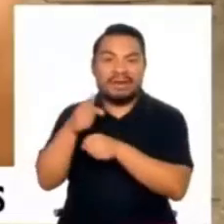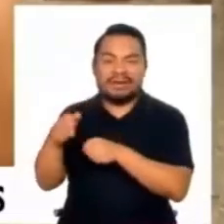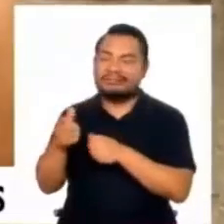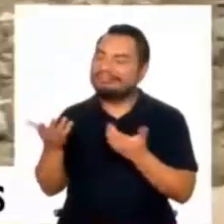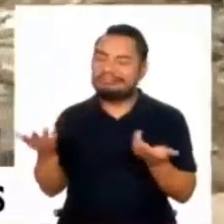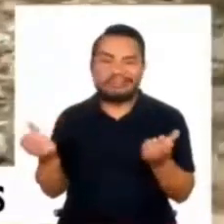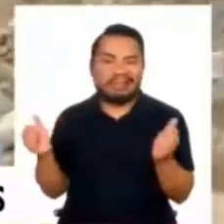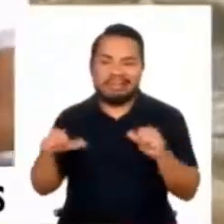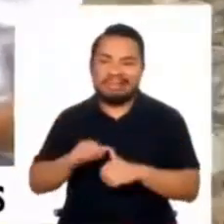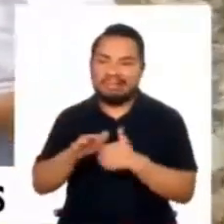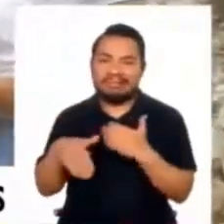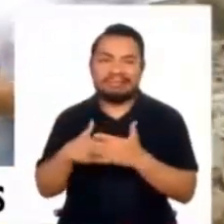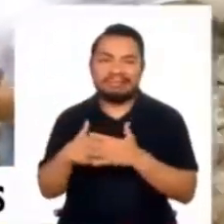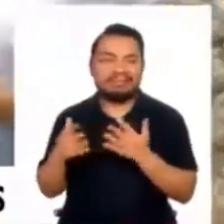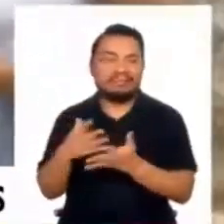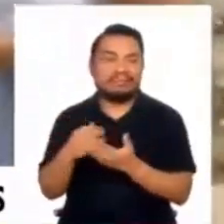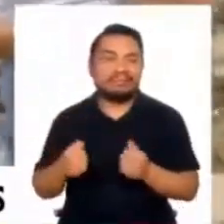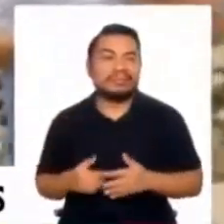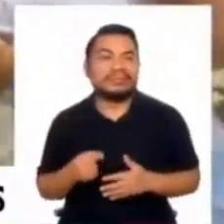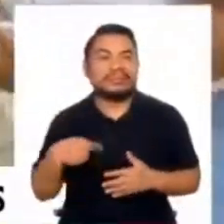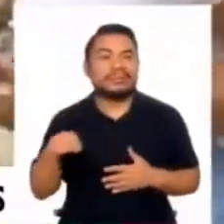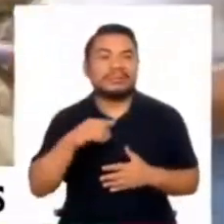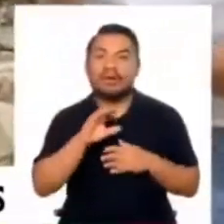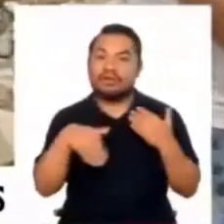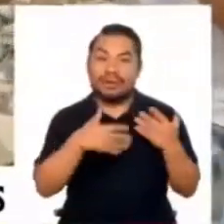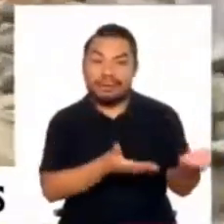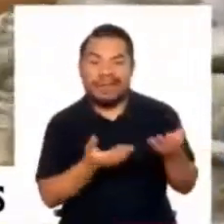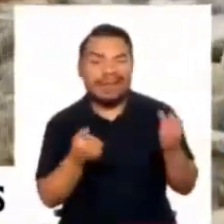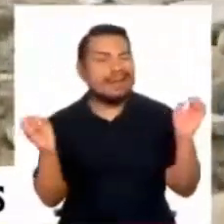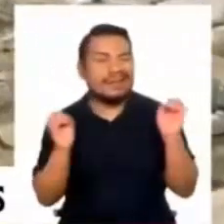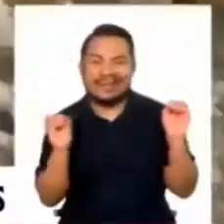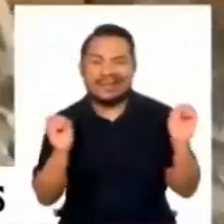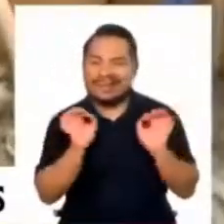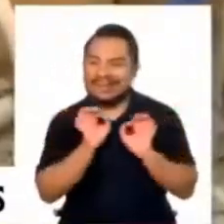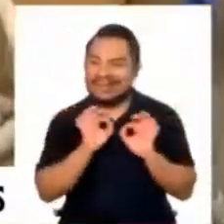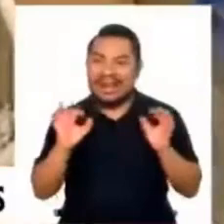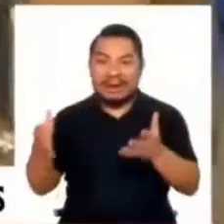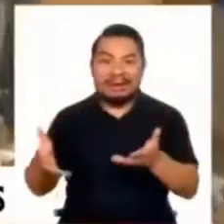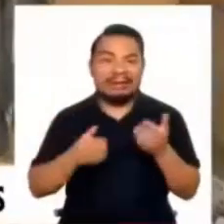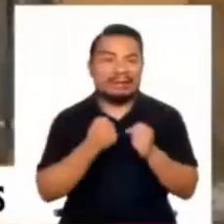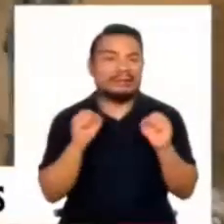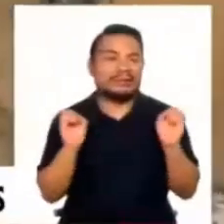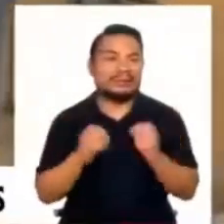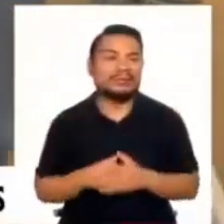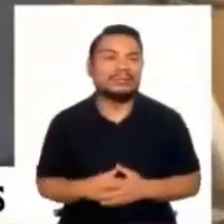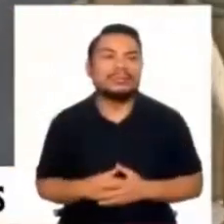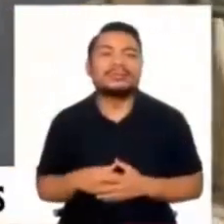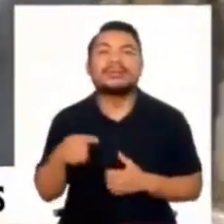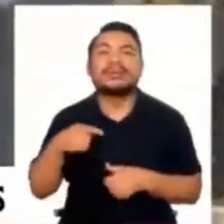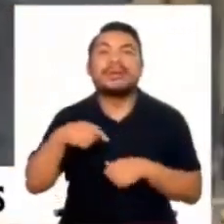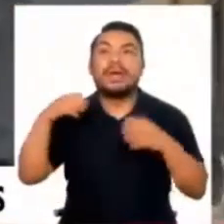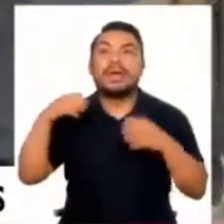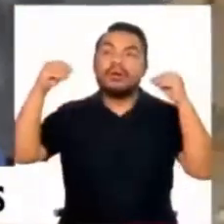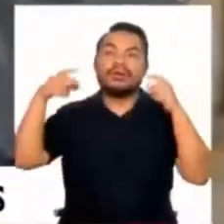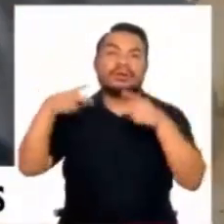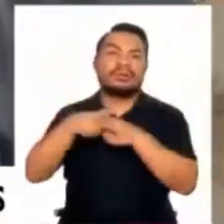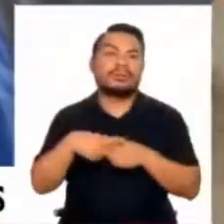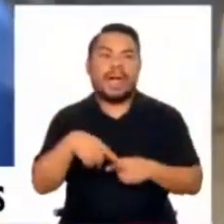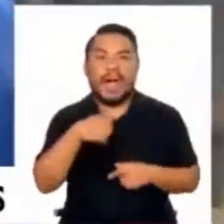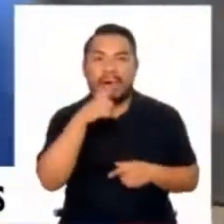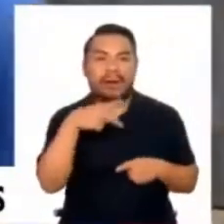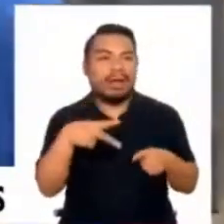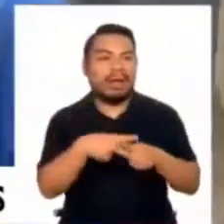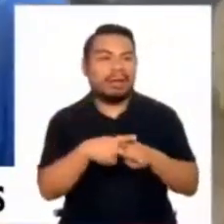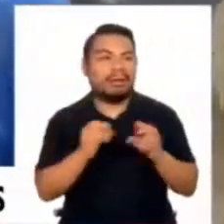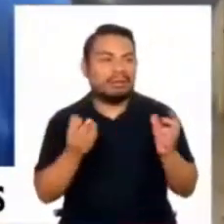Hola amigos de Publicontadores, el día de hoy te daremos a conocer que Cineguilla ha perdido bastante ya que